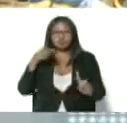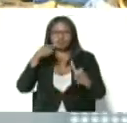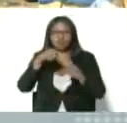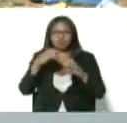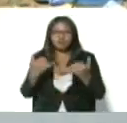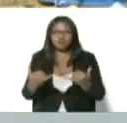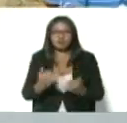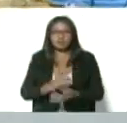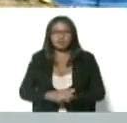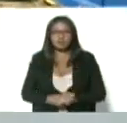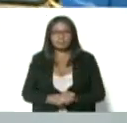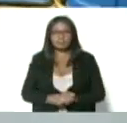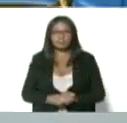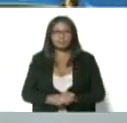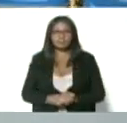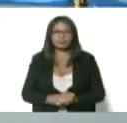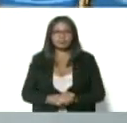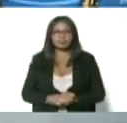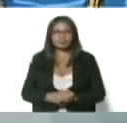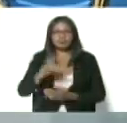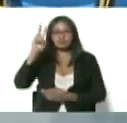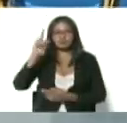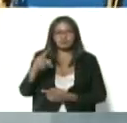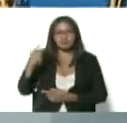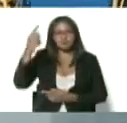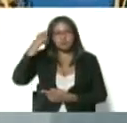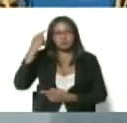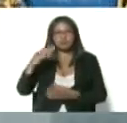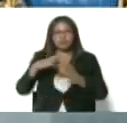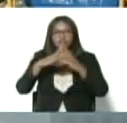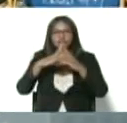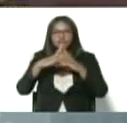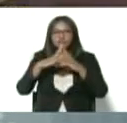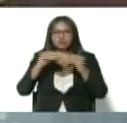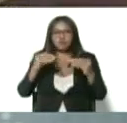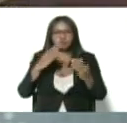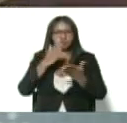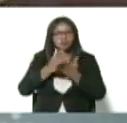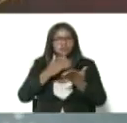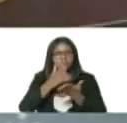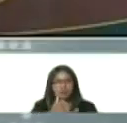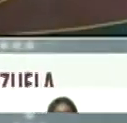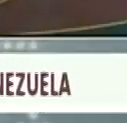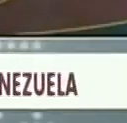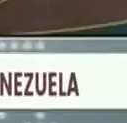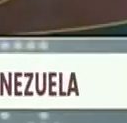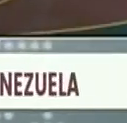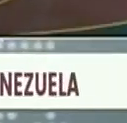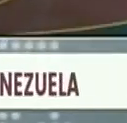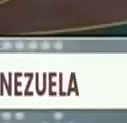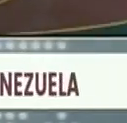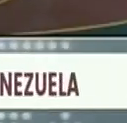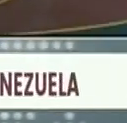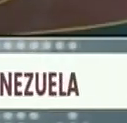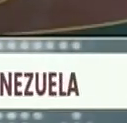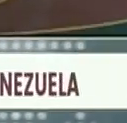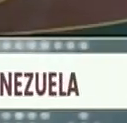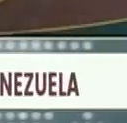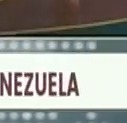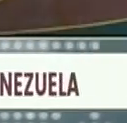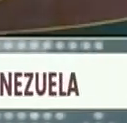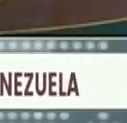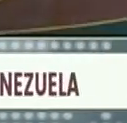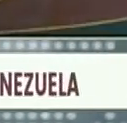de chávez todos los días todas las horas todos los segundos de nuestra vida vamos por el camino